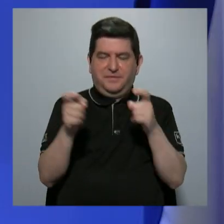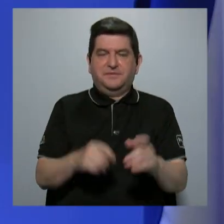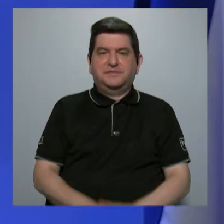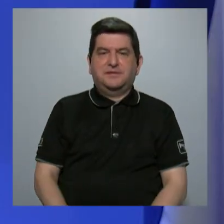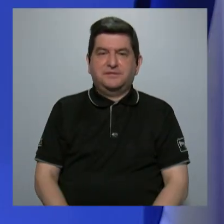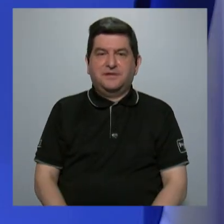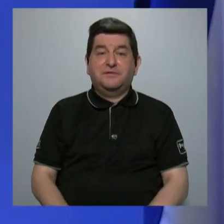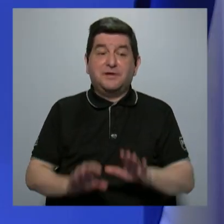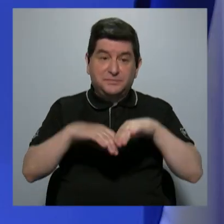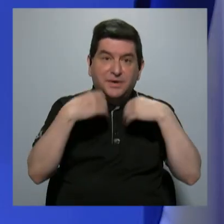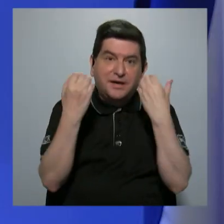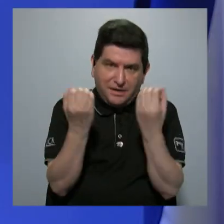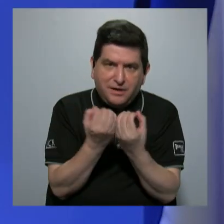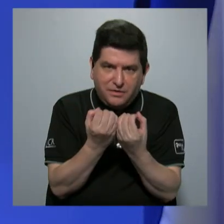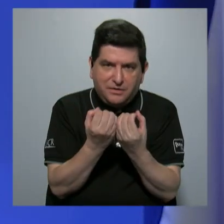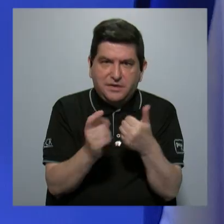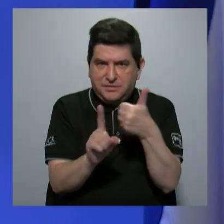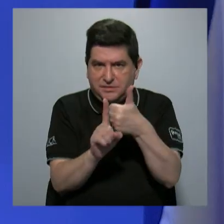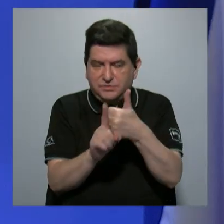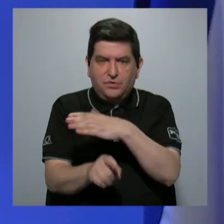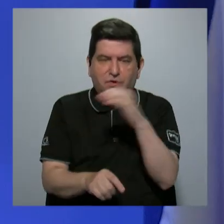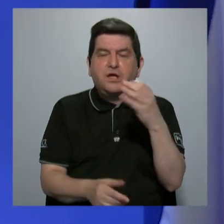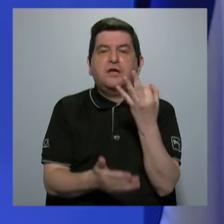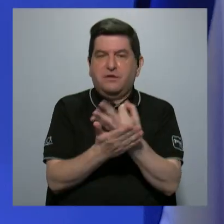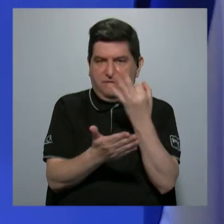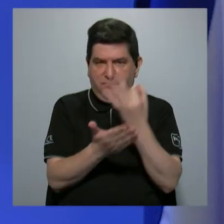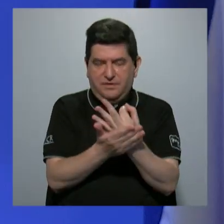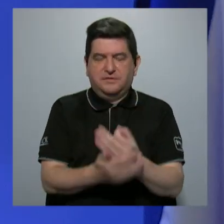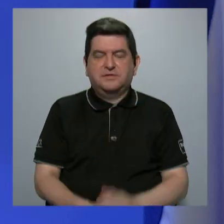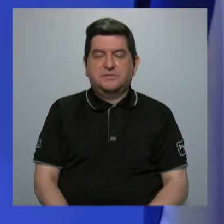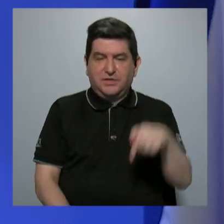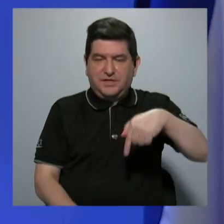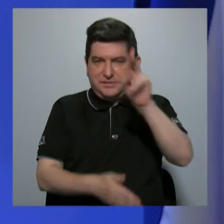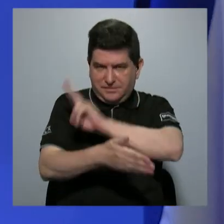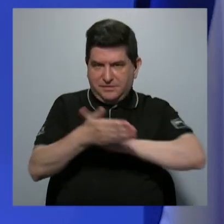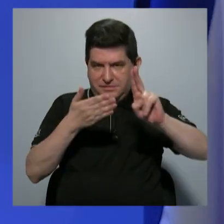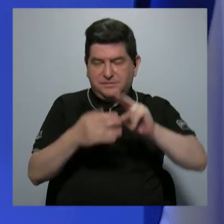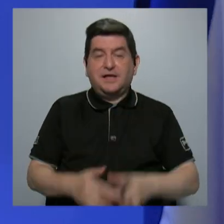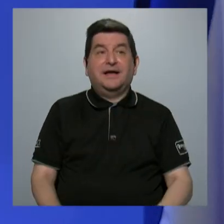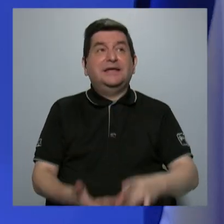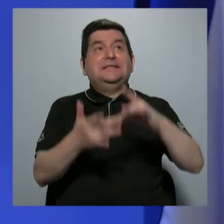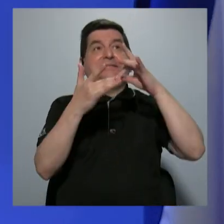administrativas, organizacionales y financieras para la universidad, y en